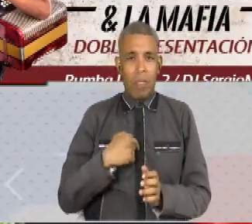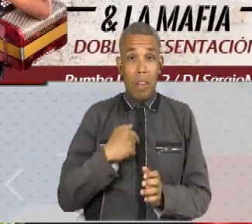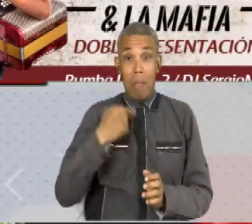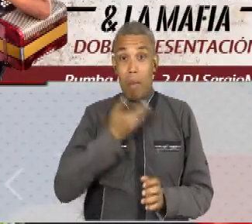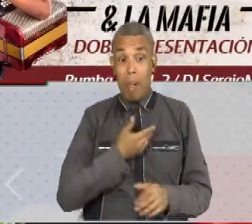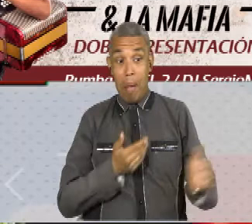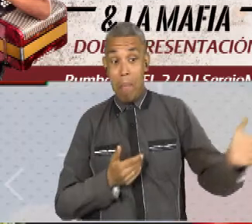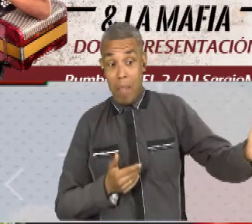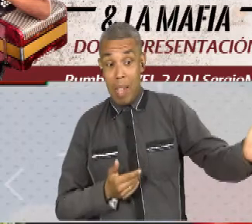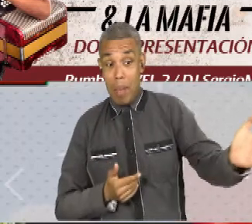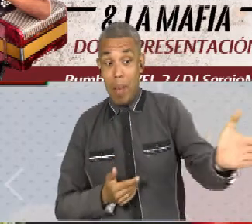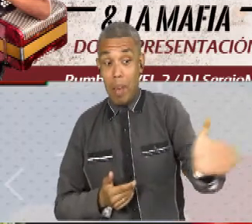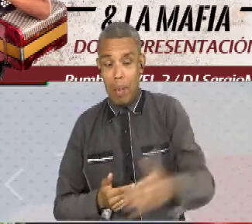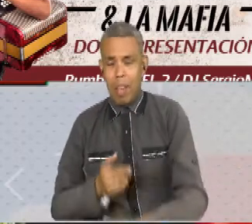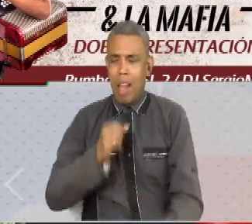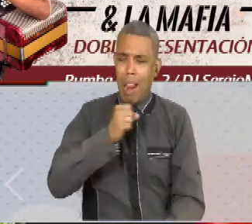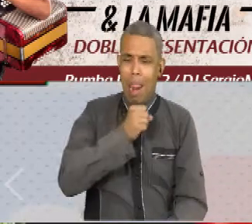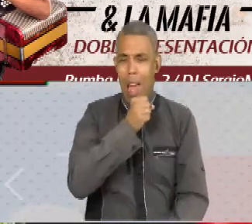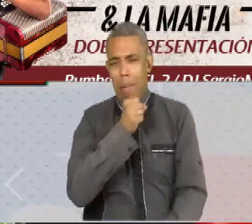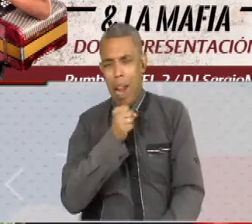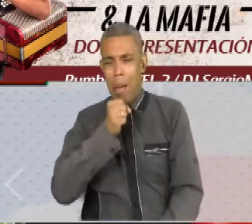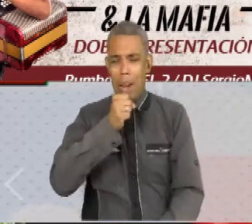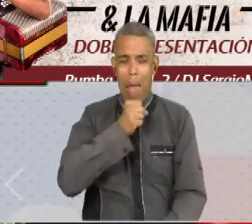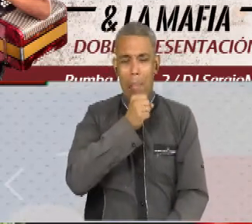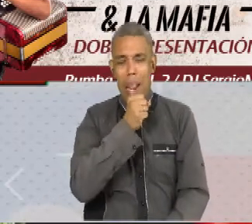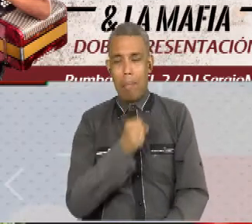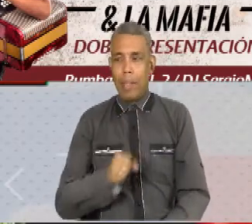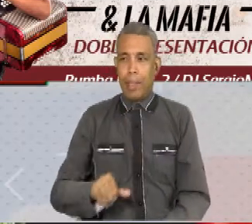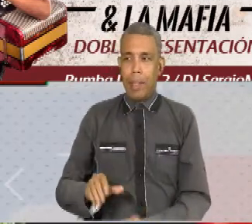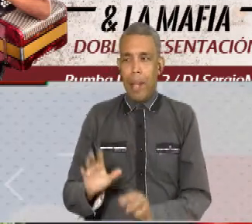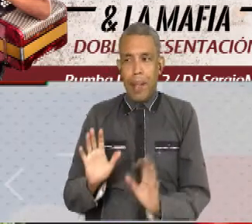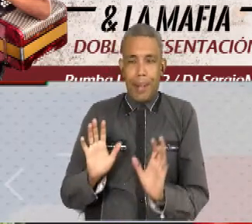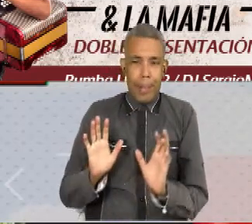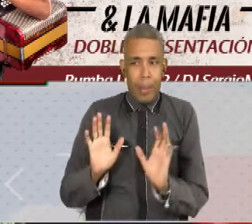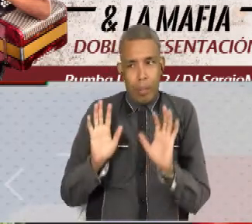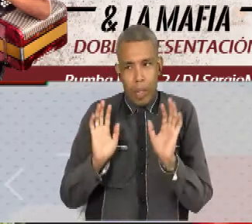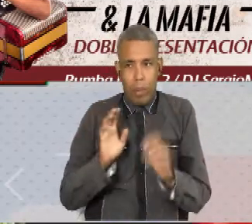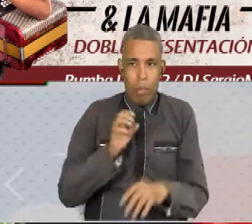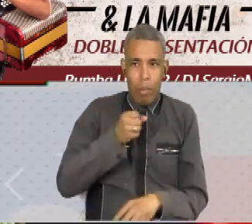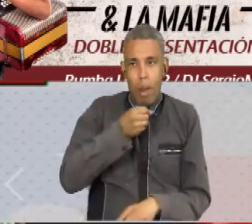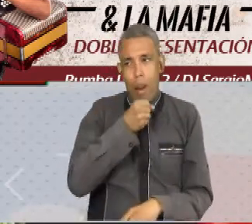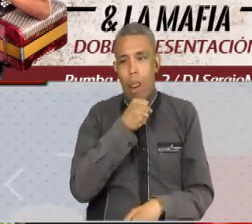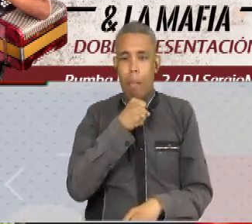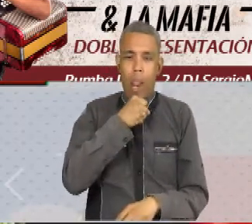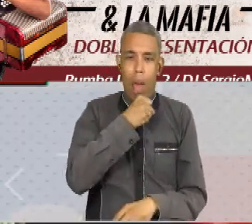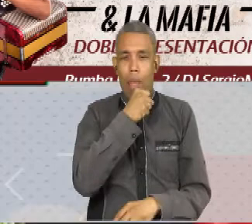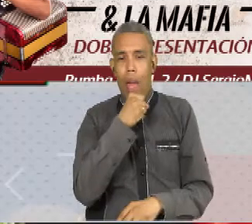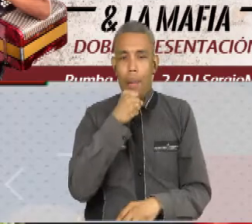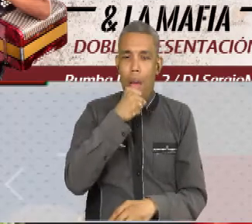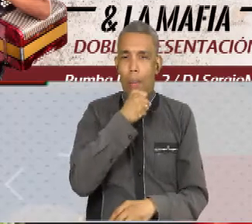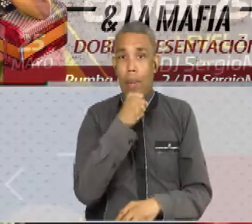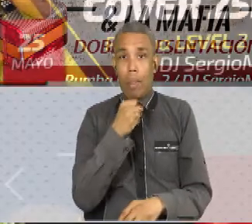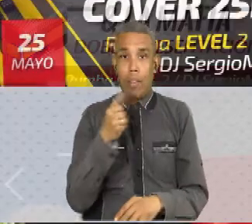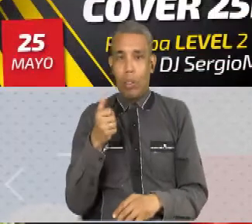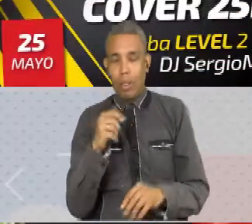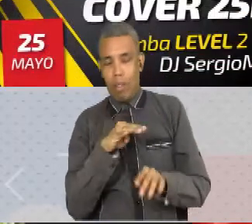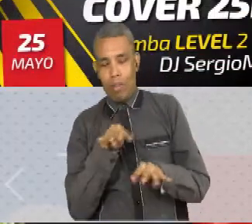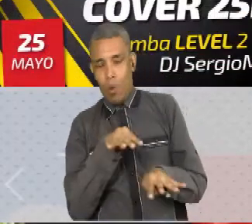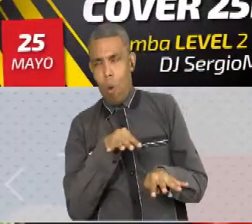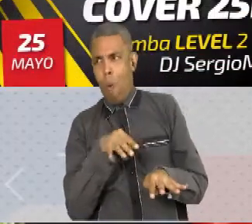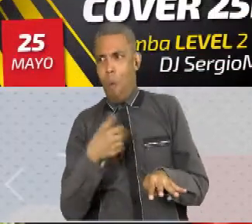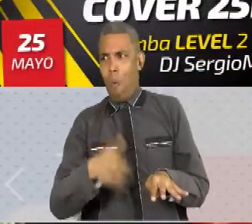descubrió. ¿Y desde ese momento cómo empieza tu recorrido en la música? ¿Empezaste a cantar dónde? ¿En qué momento dijiste, necesito